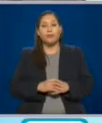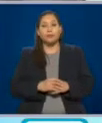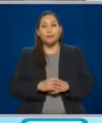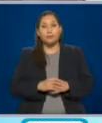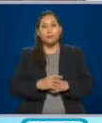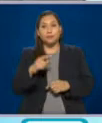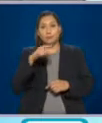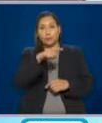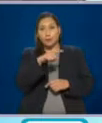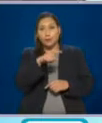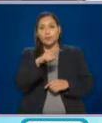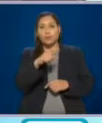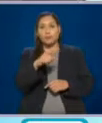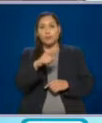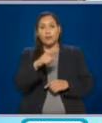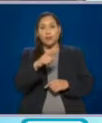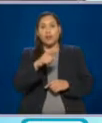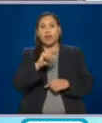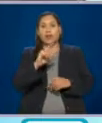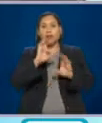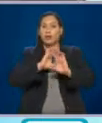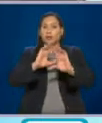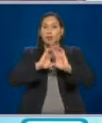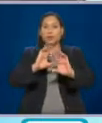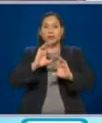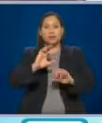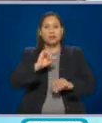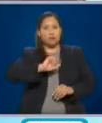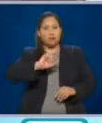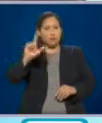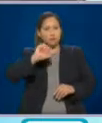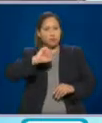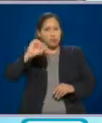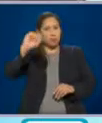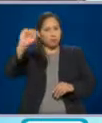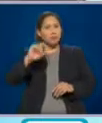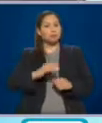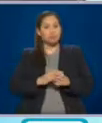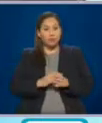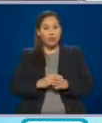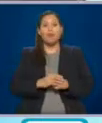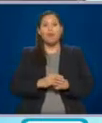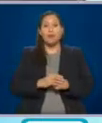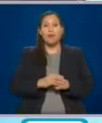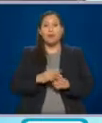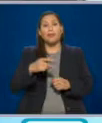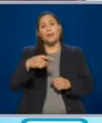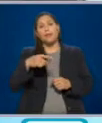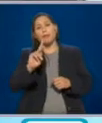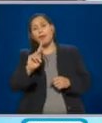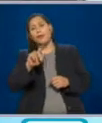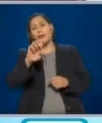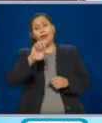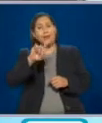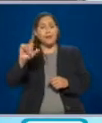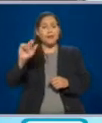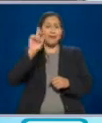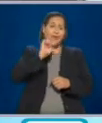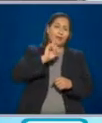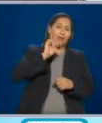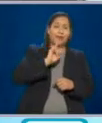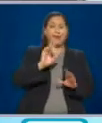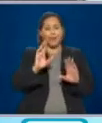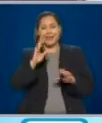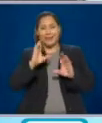tuvo varios hits, ¿no? El Pecador, ¿no? Ay, claro. Pero a ella.